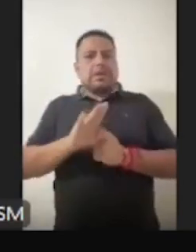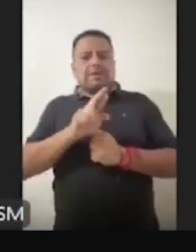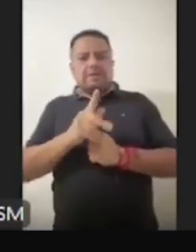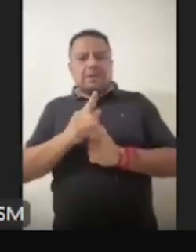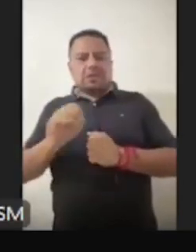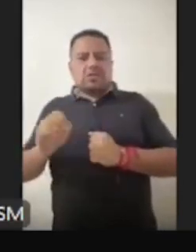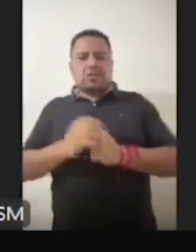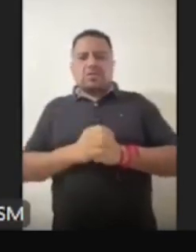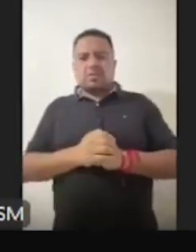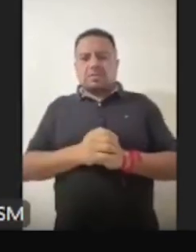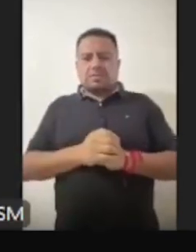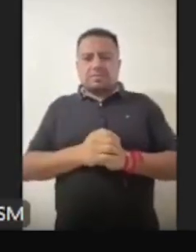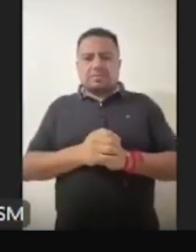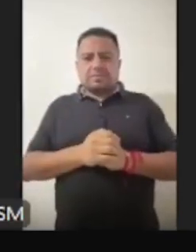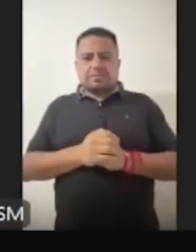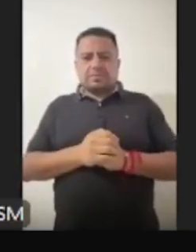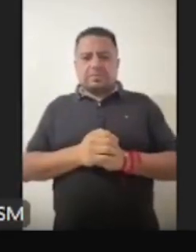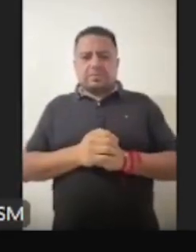Brito.